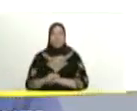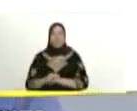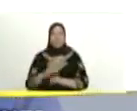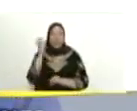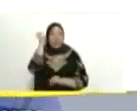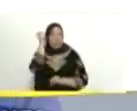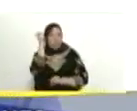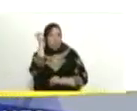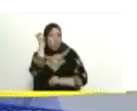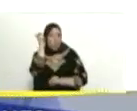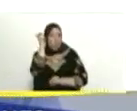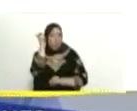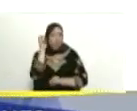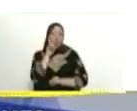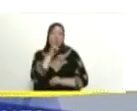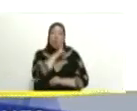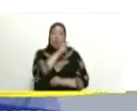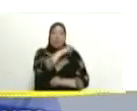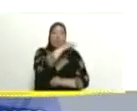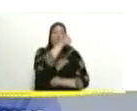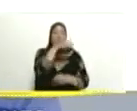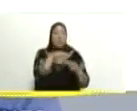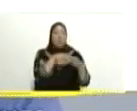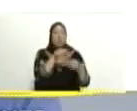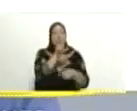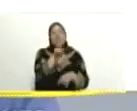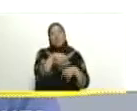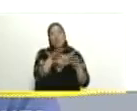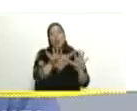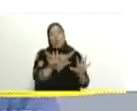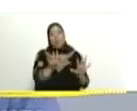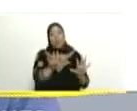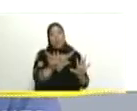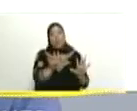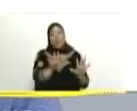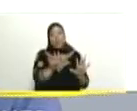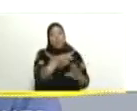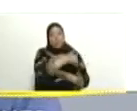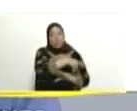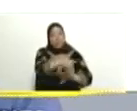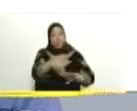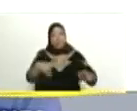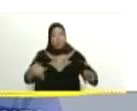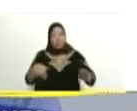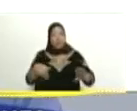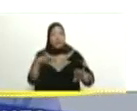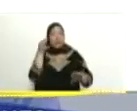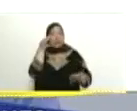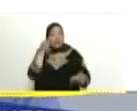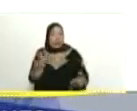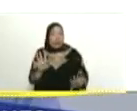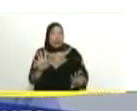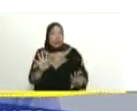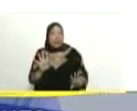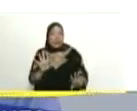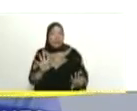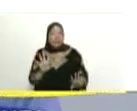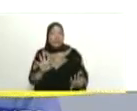Maribel Yuli Salas, jefa de calle de la manzana número 9, Náguara. Y